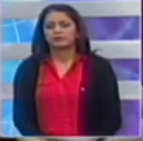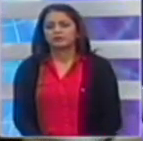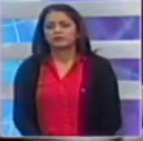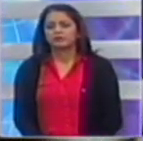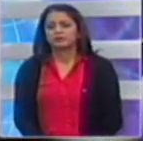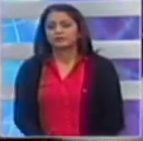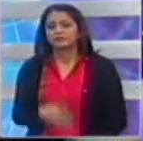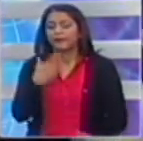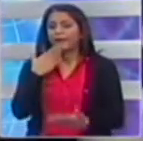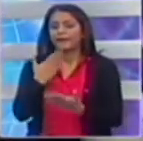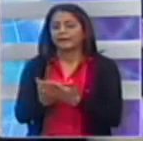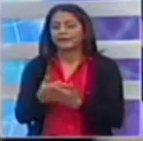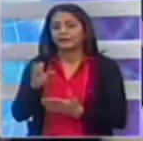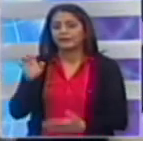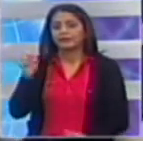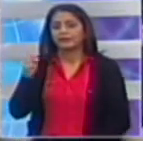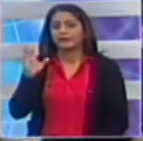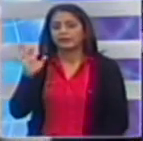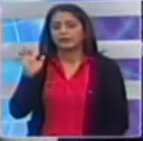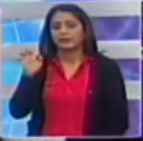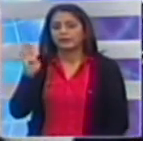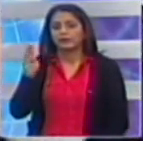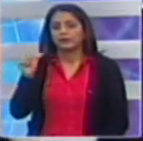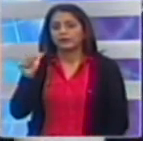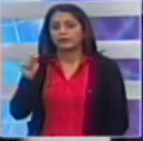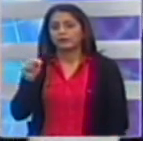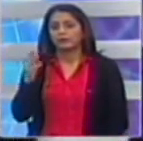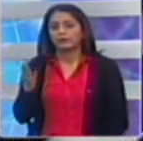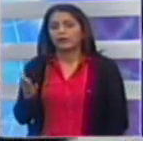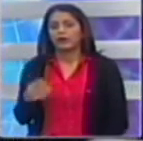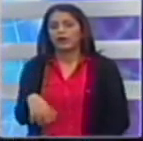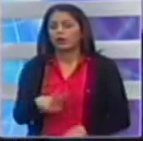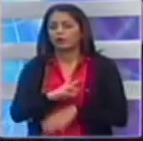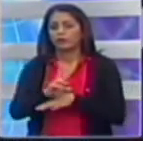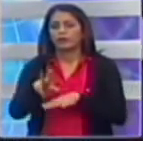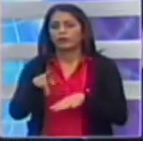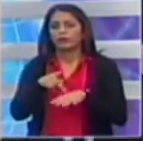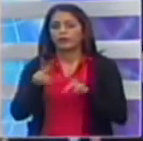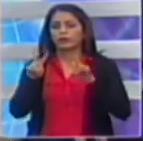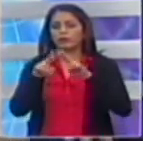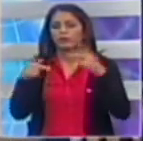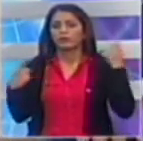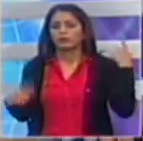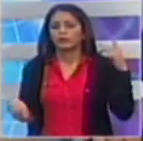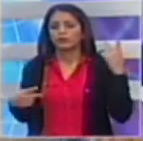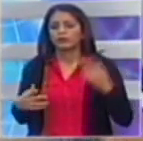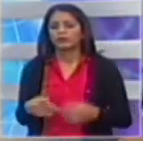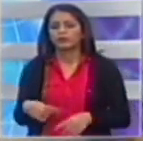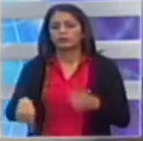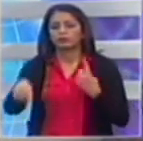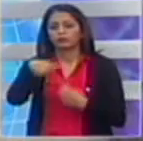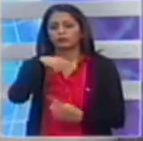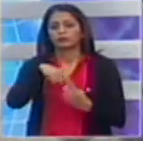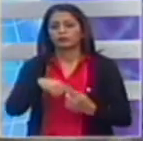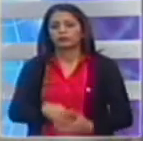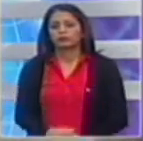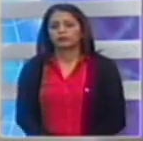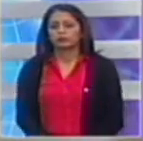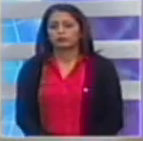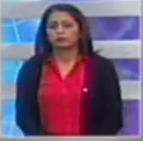Santos, experto en ciencias políticas y relaciones internacionales de la Universidad de las Américas. Vamos a una pausa y volvemos.